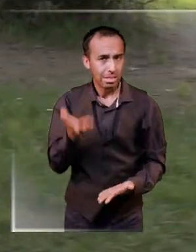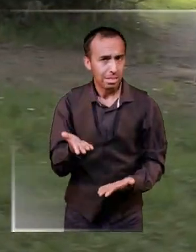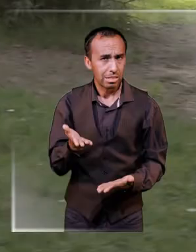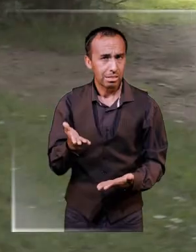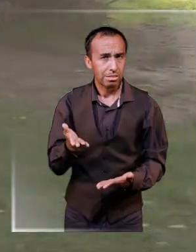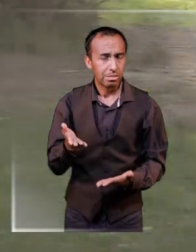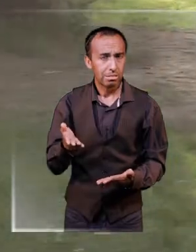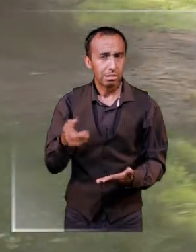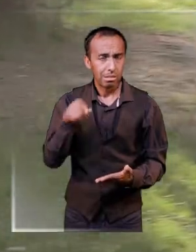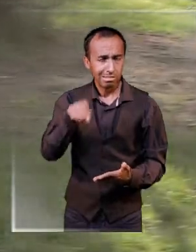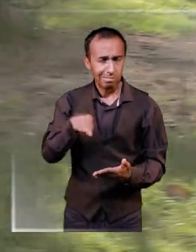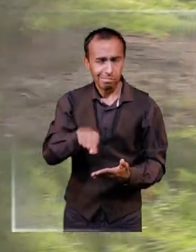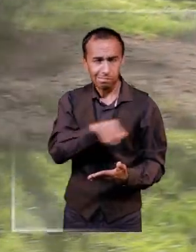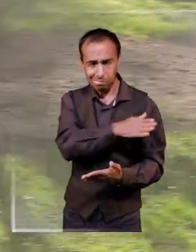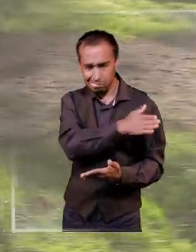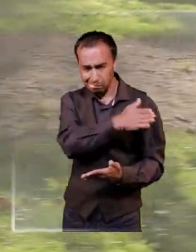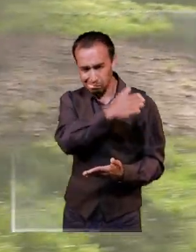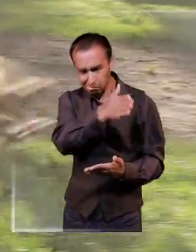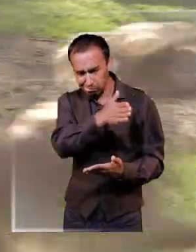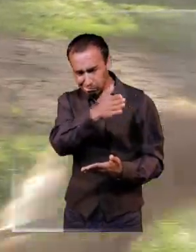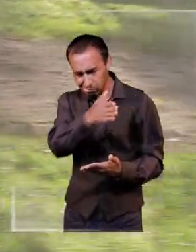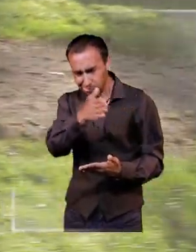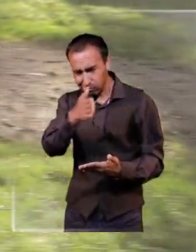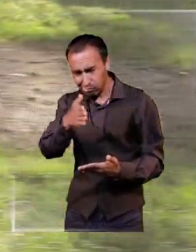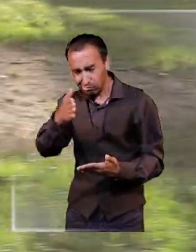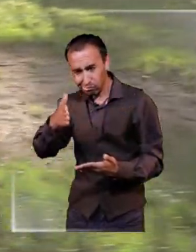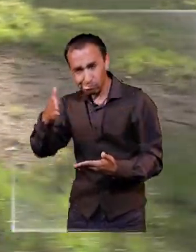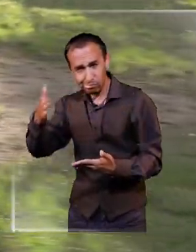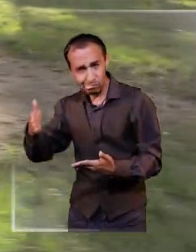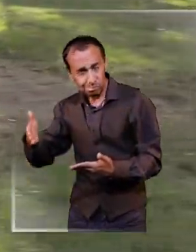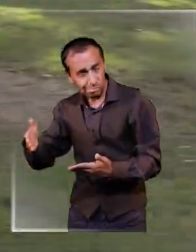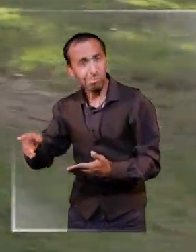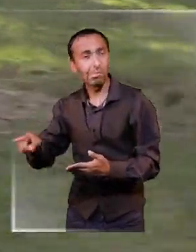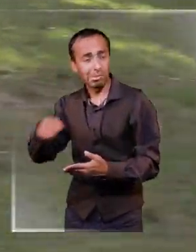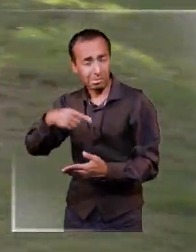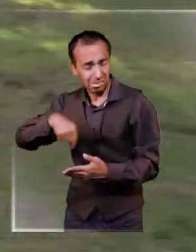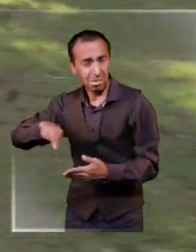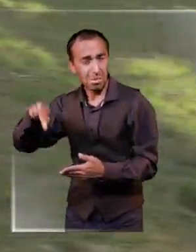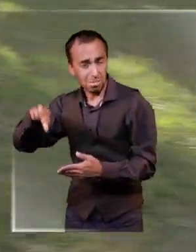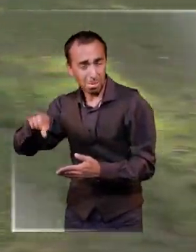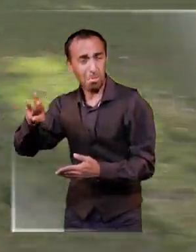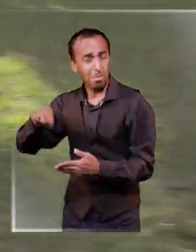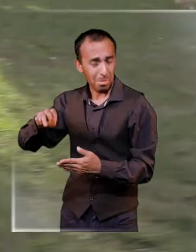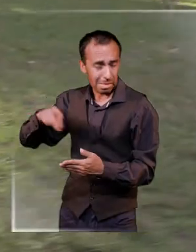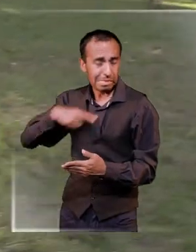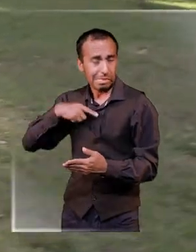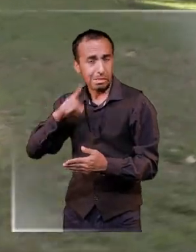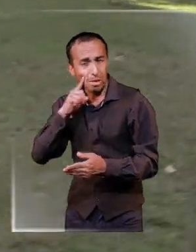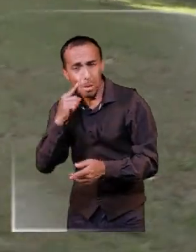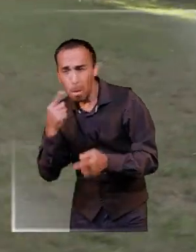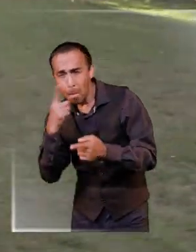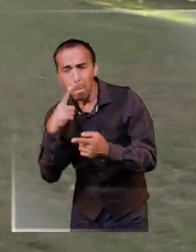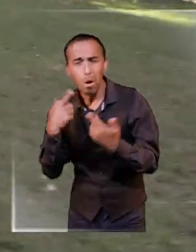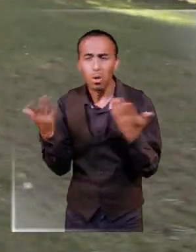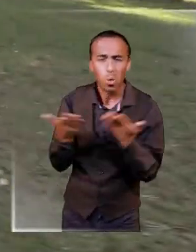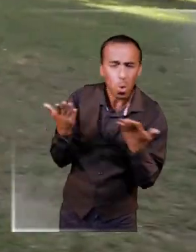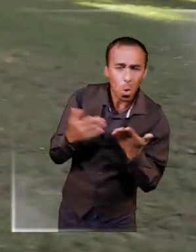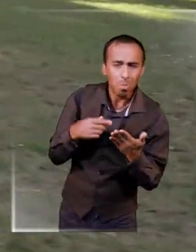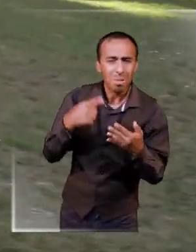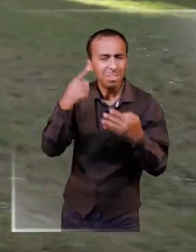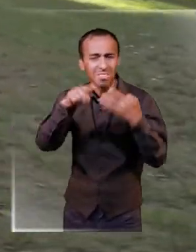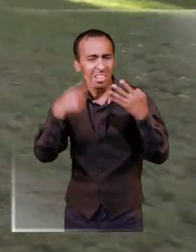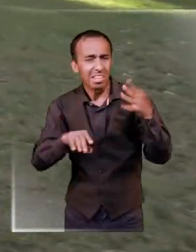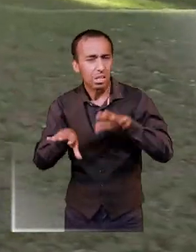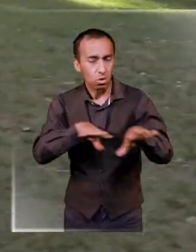esto, llegamos a este punto después de haber pasado nosotros por un camino bien insólito como de ir probando montones de cosas con